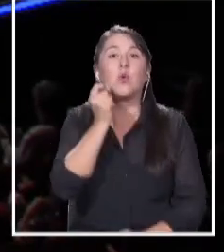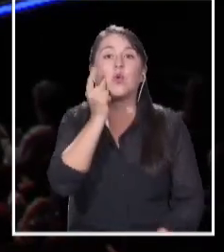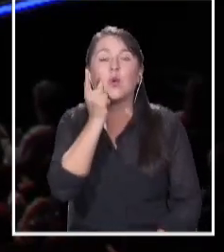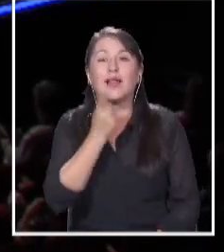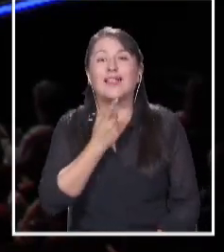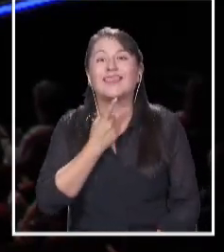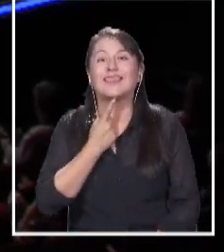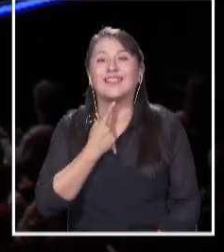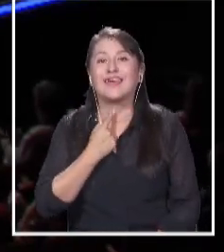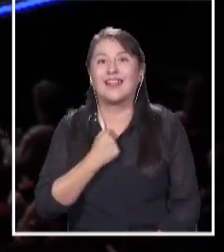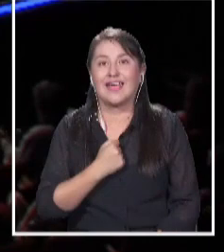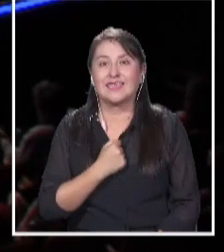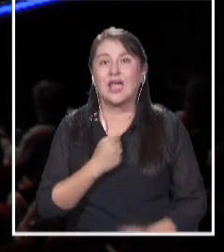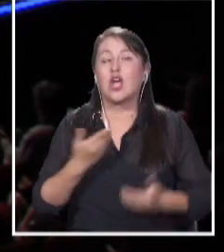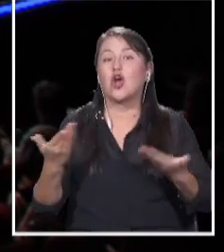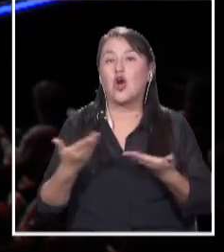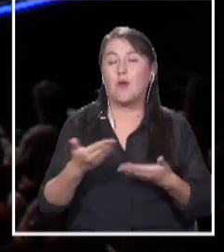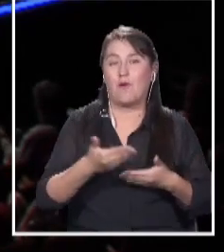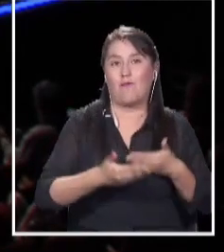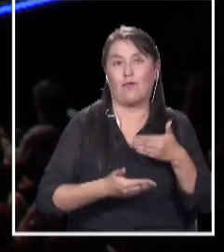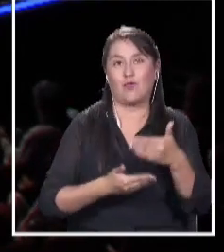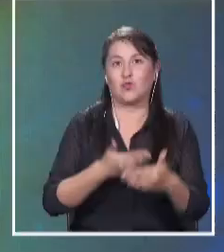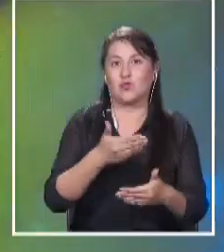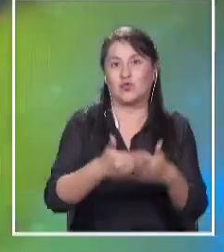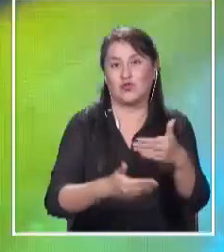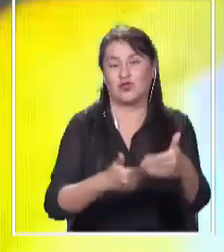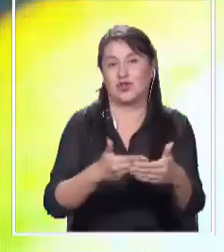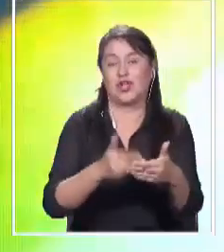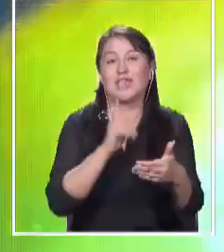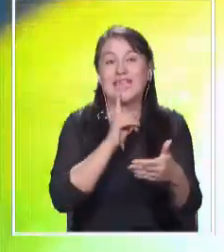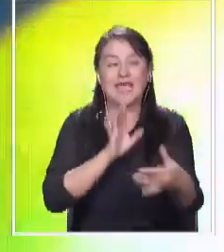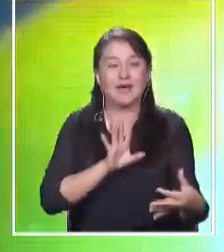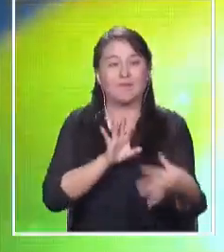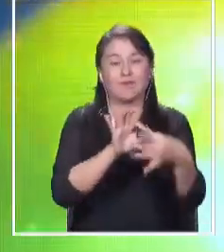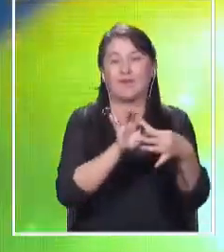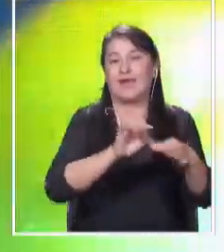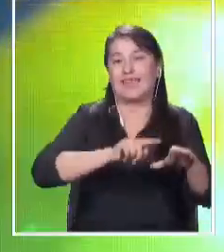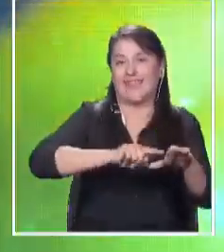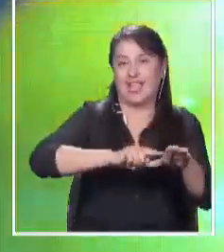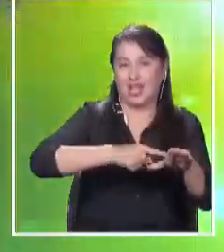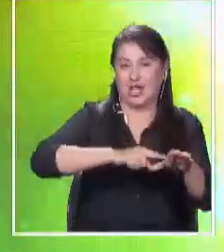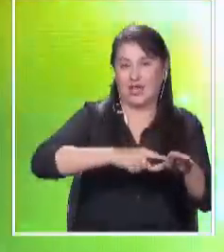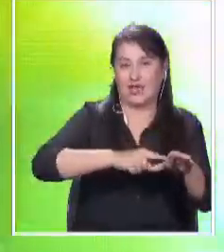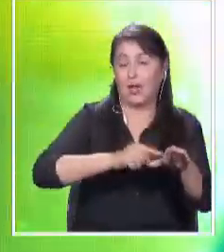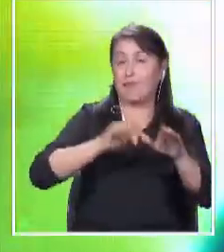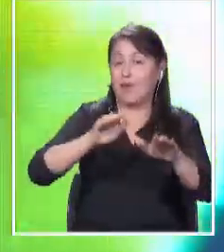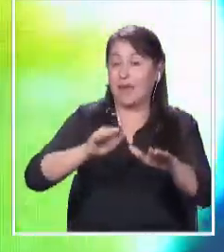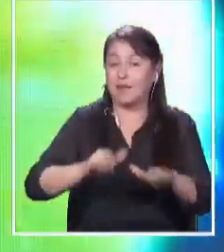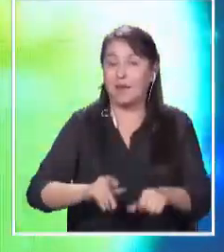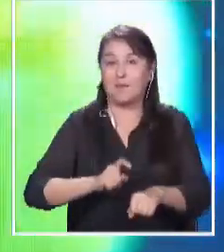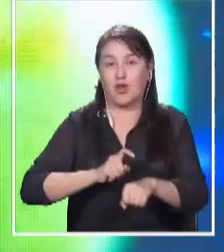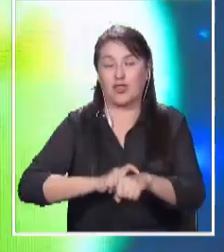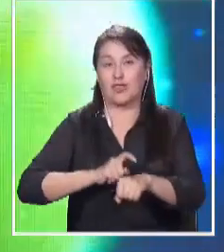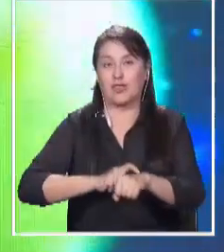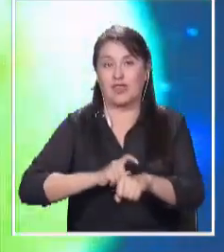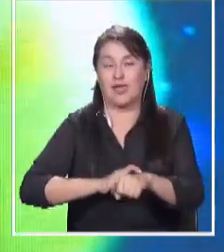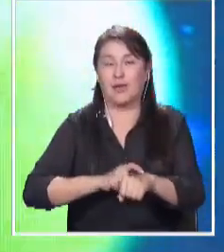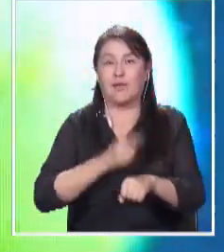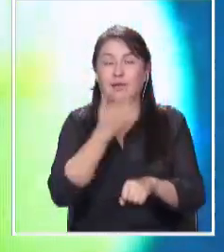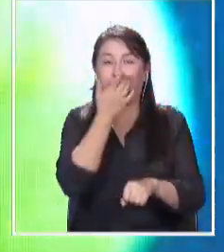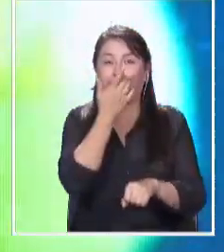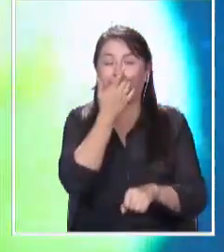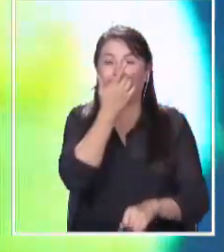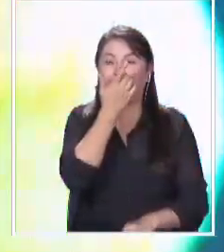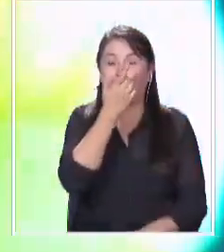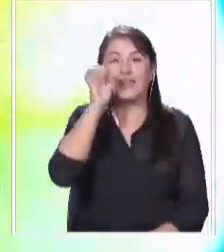cómo funcionan esas comunidades, qué tan conectados están con las tecnologías, ¿no? Y al mismo tiempo tener muy en cuenta cuáles